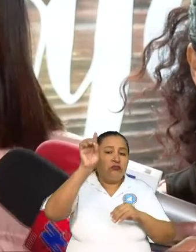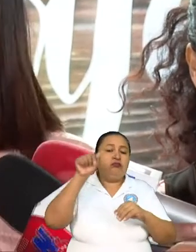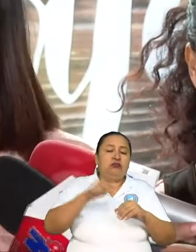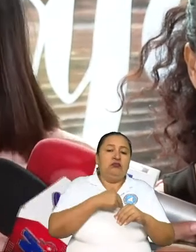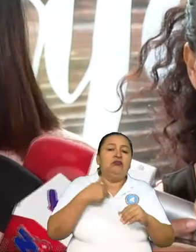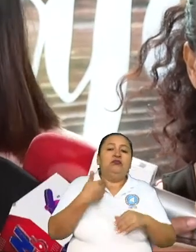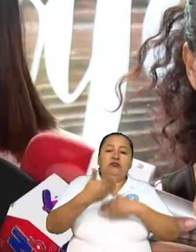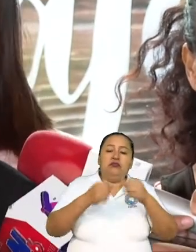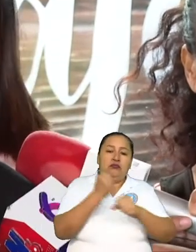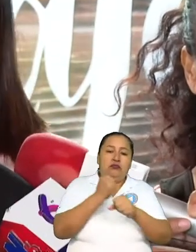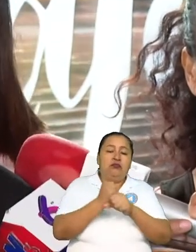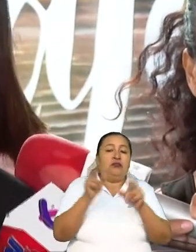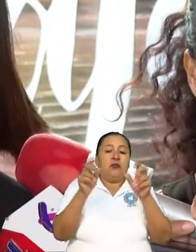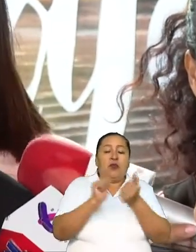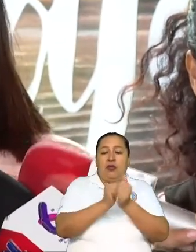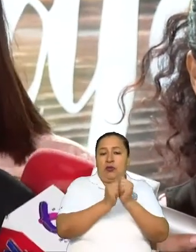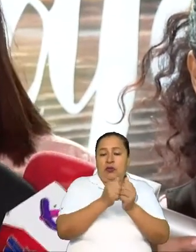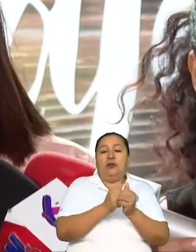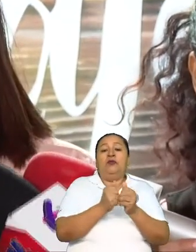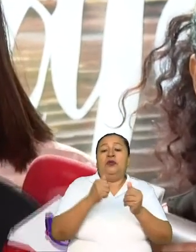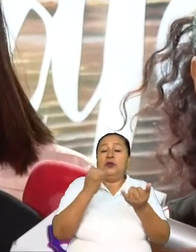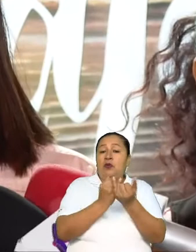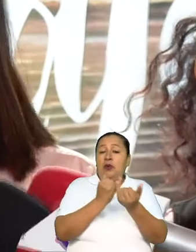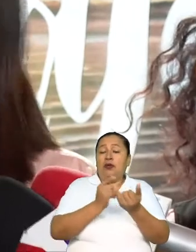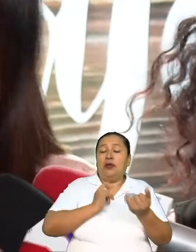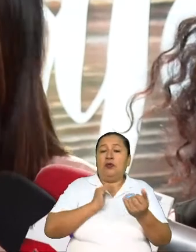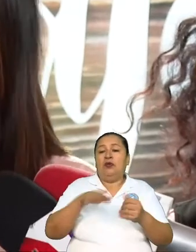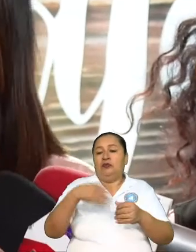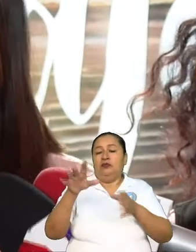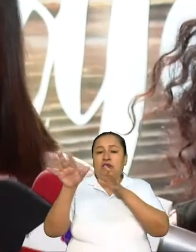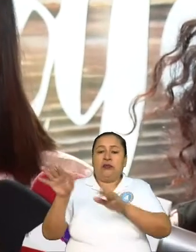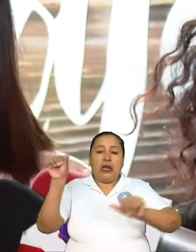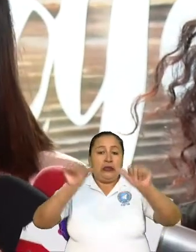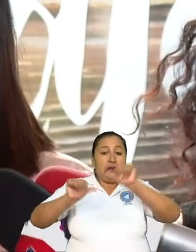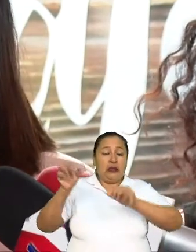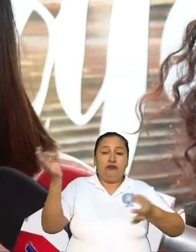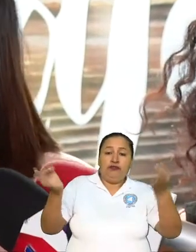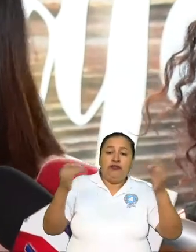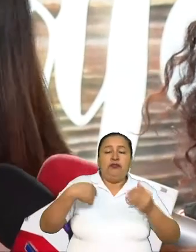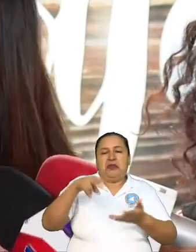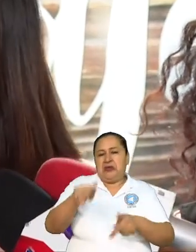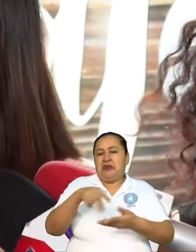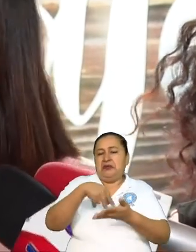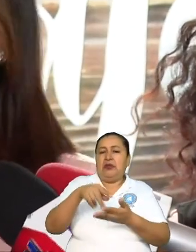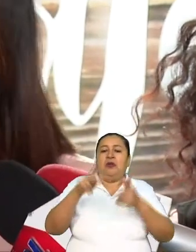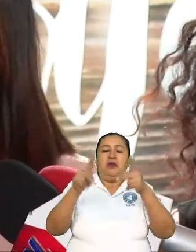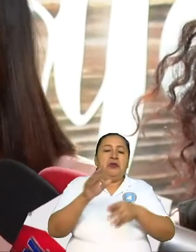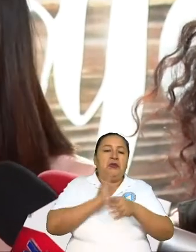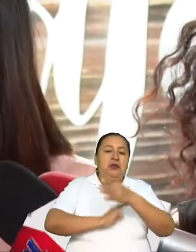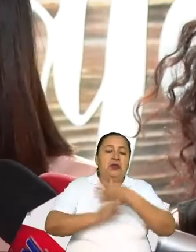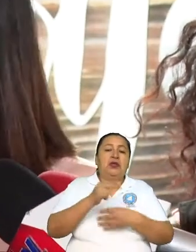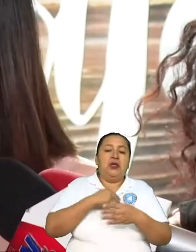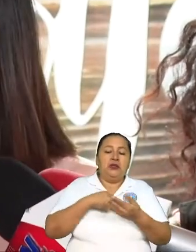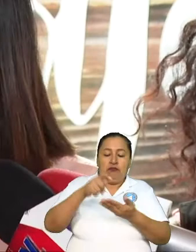se han venido desempeñando en el ámbito deportivo. También tendremos el área artística, donde también tenemos personas con discapacidad que